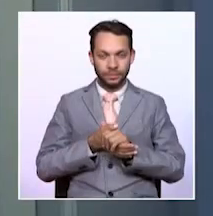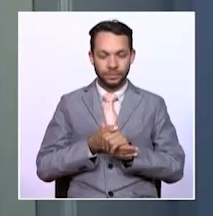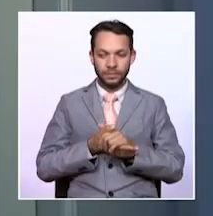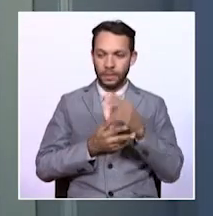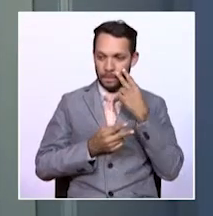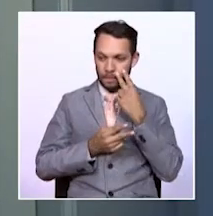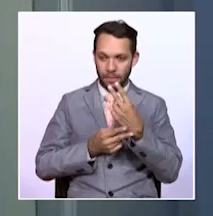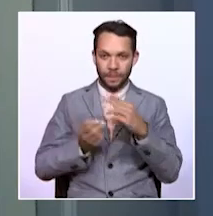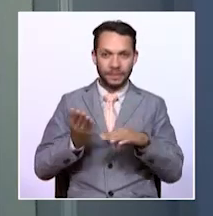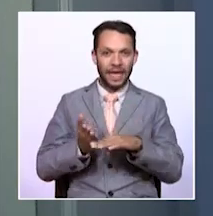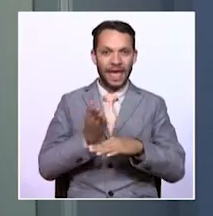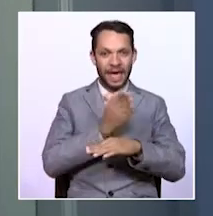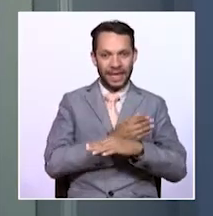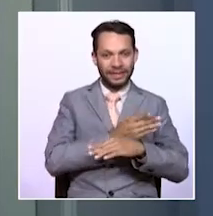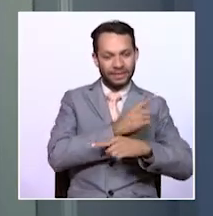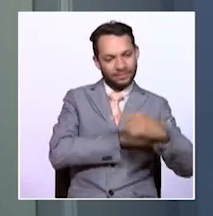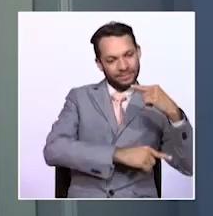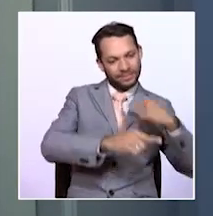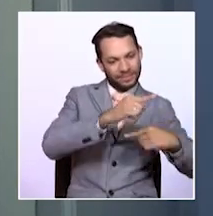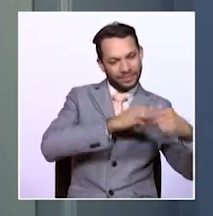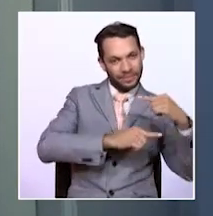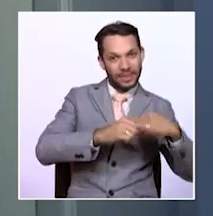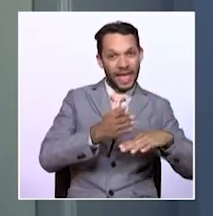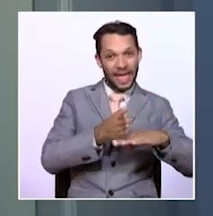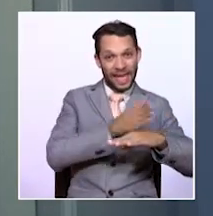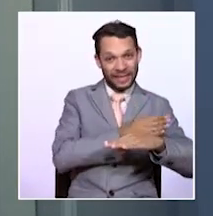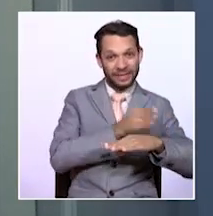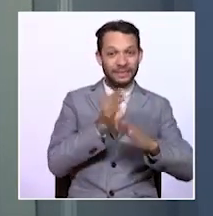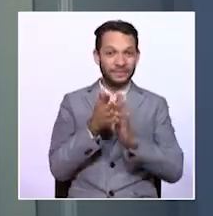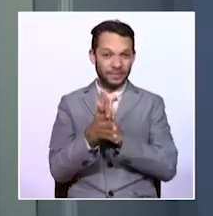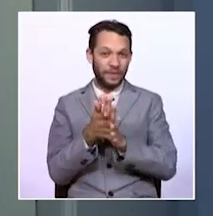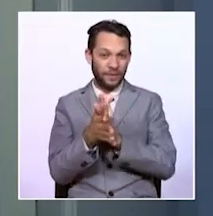Vimos en el anterior segmento cómo a través de la ecografía se puede